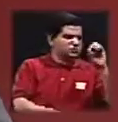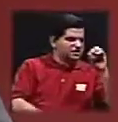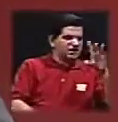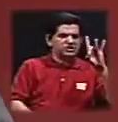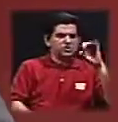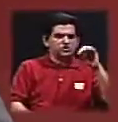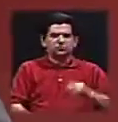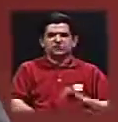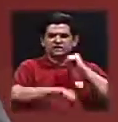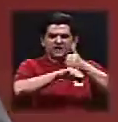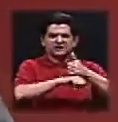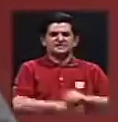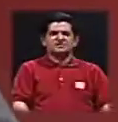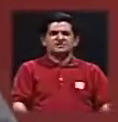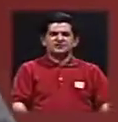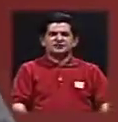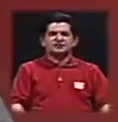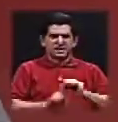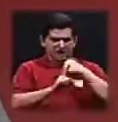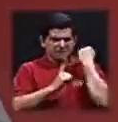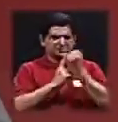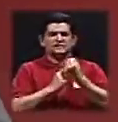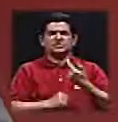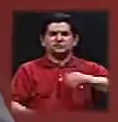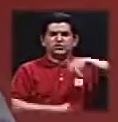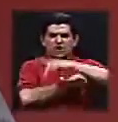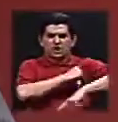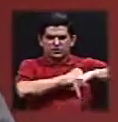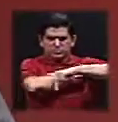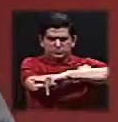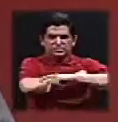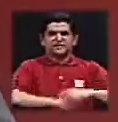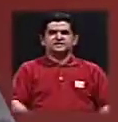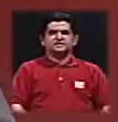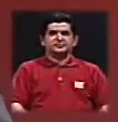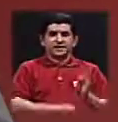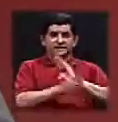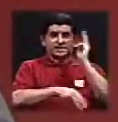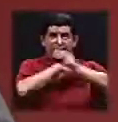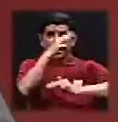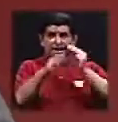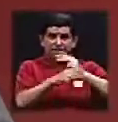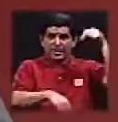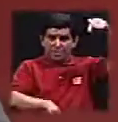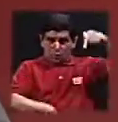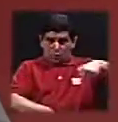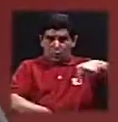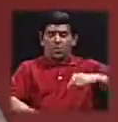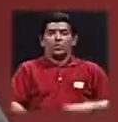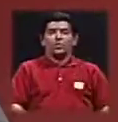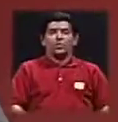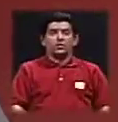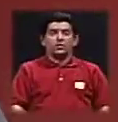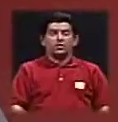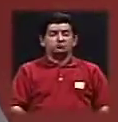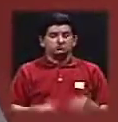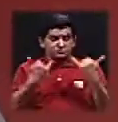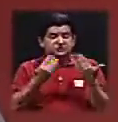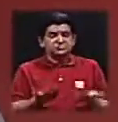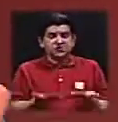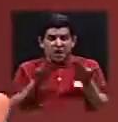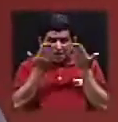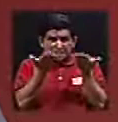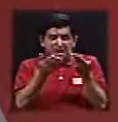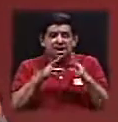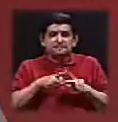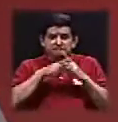imponía condiciones a los países como los nuestros. El Banco Mundial hoy en día pues, ha concedido de alguna manera